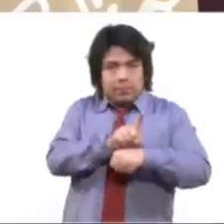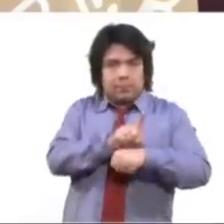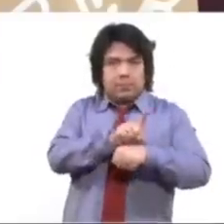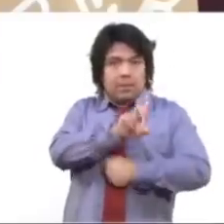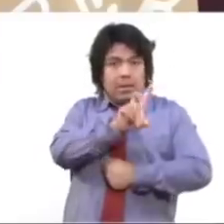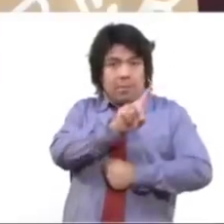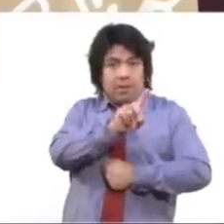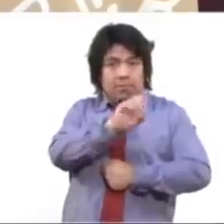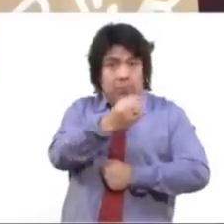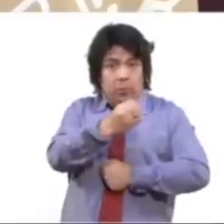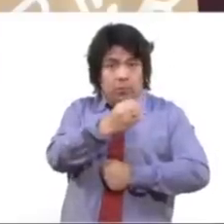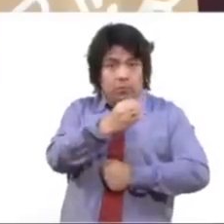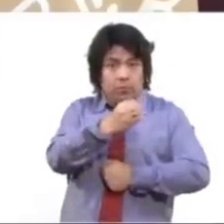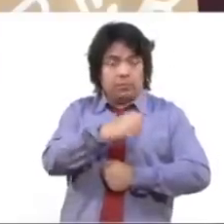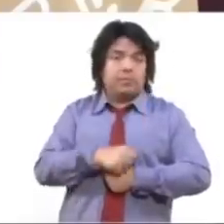30